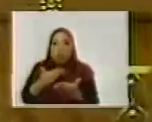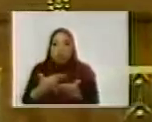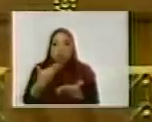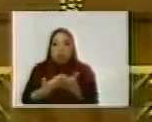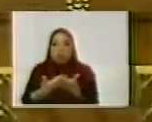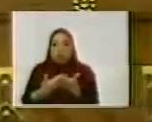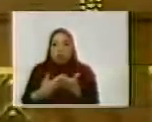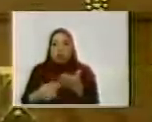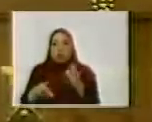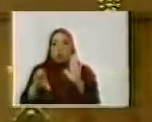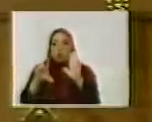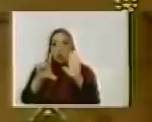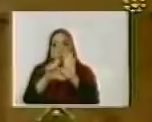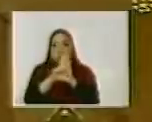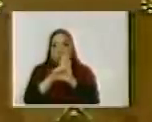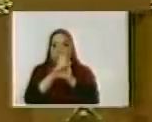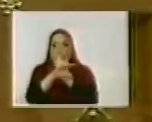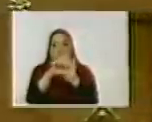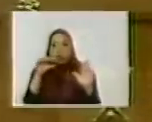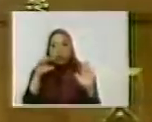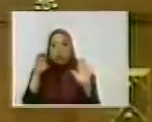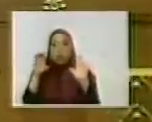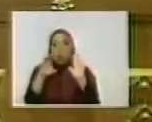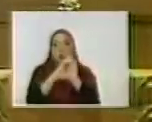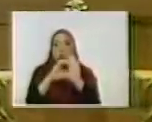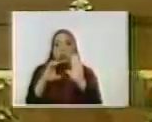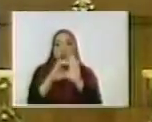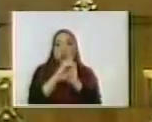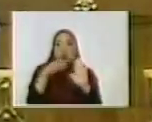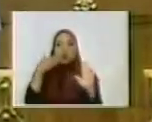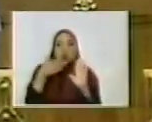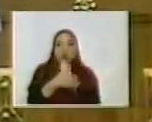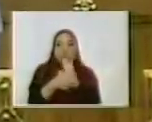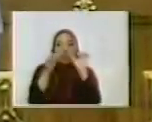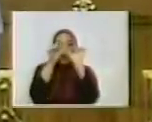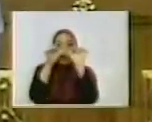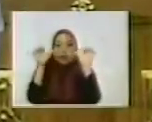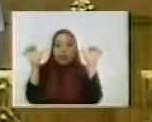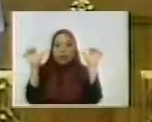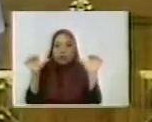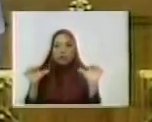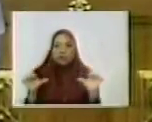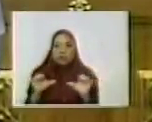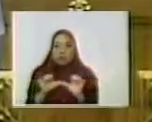el decreto constituyente del sistema de criptoactivos.